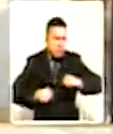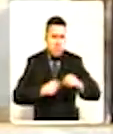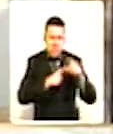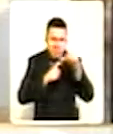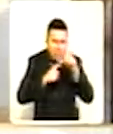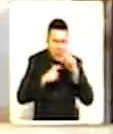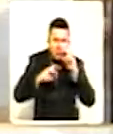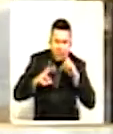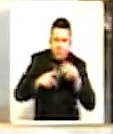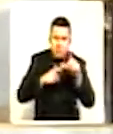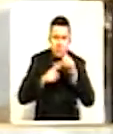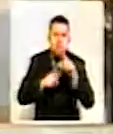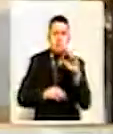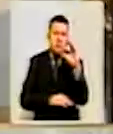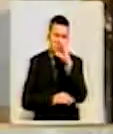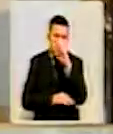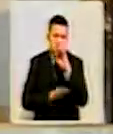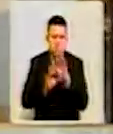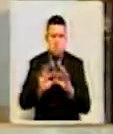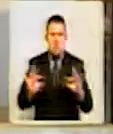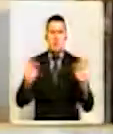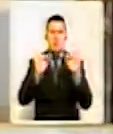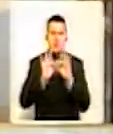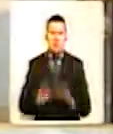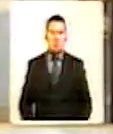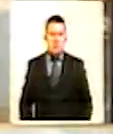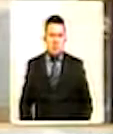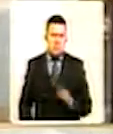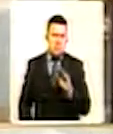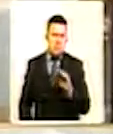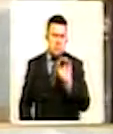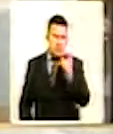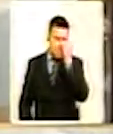la institucionalidad colombiana y por el rol trascendental que está